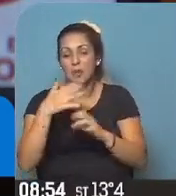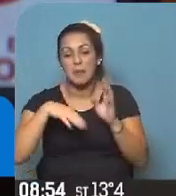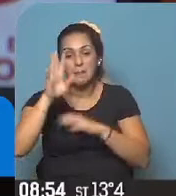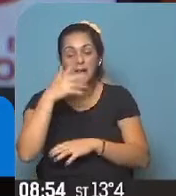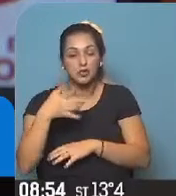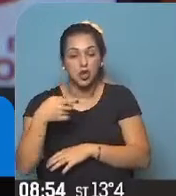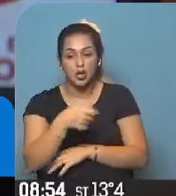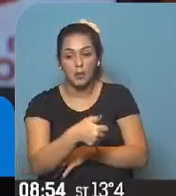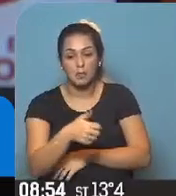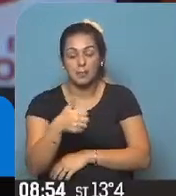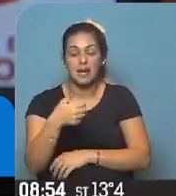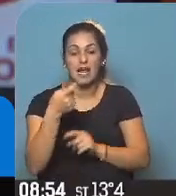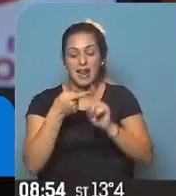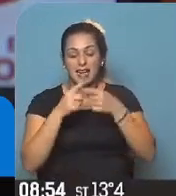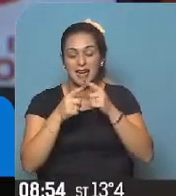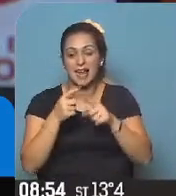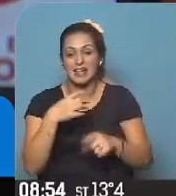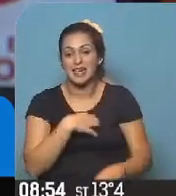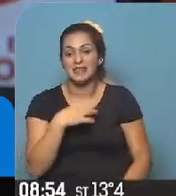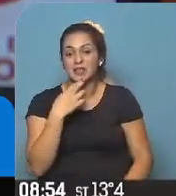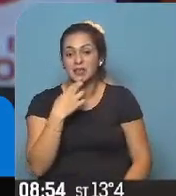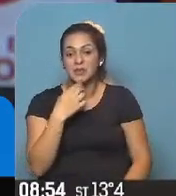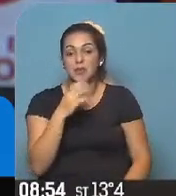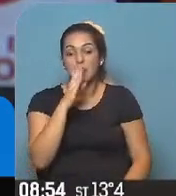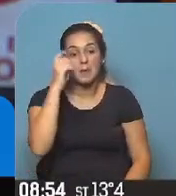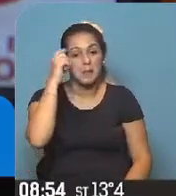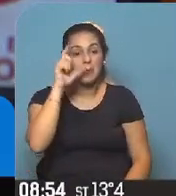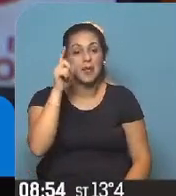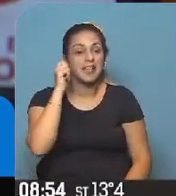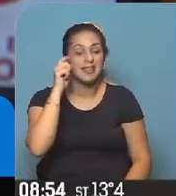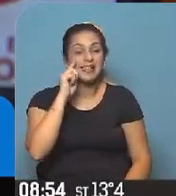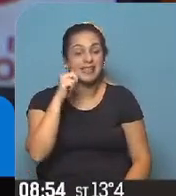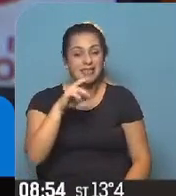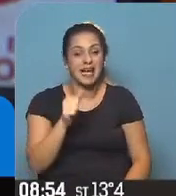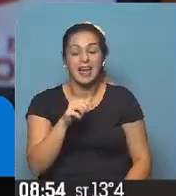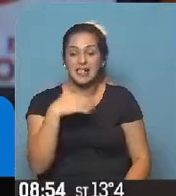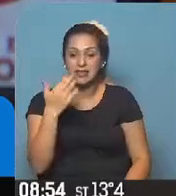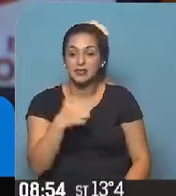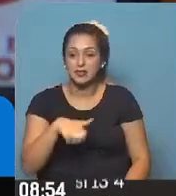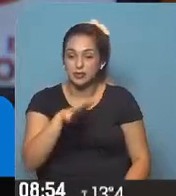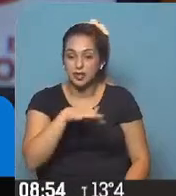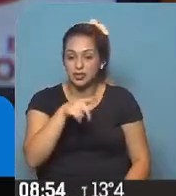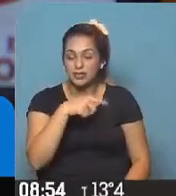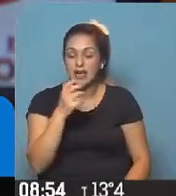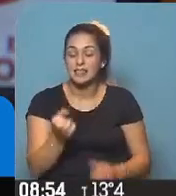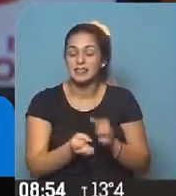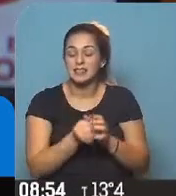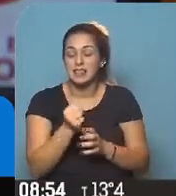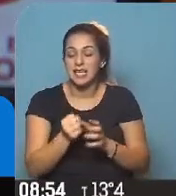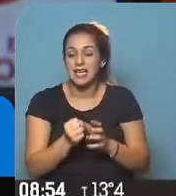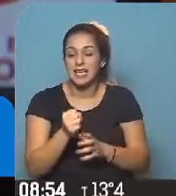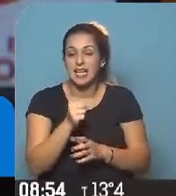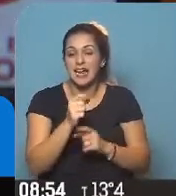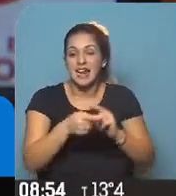lana de la República Argentina durante el siglo XIX fue Bélgica. Entonces, los estancieros de la zona comienzan a desarrollar el ganado lanar